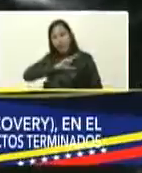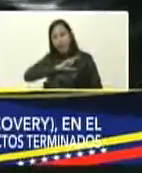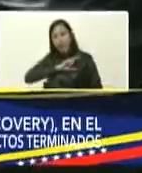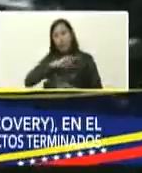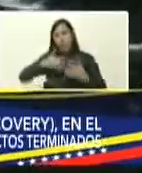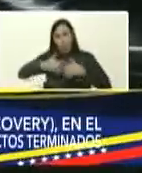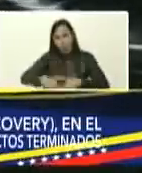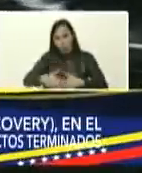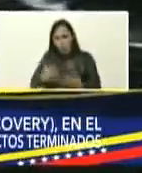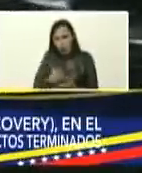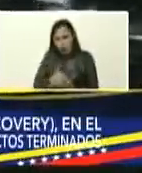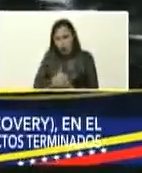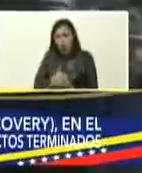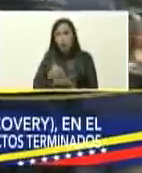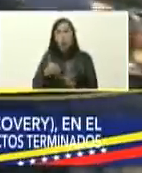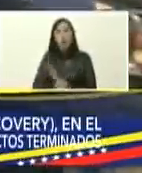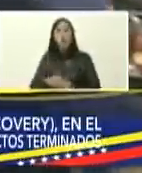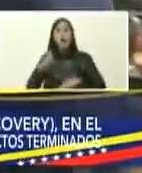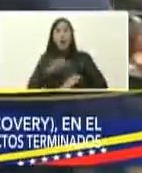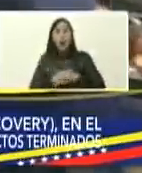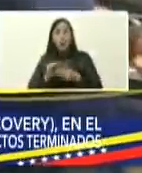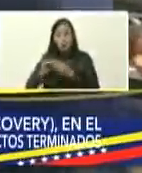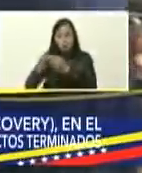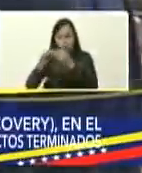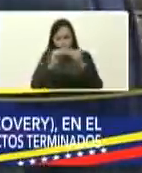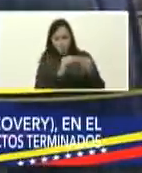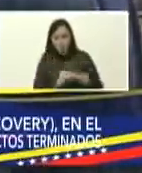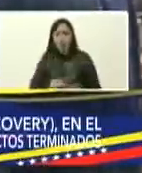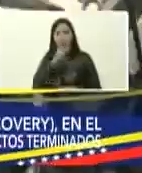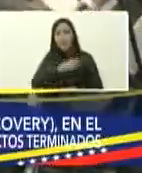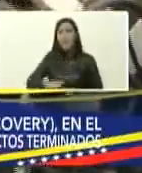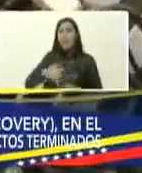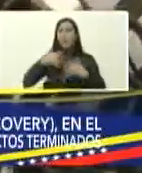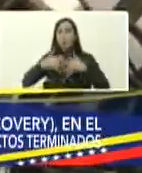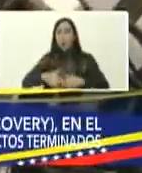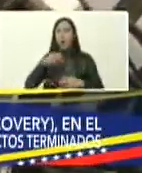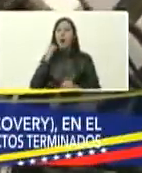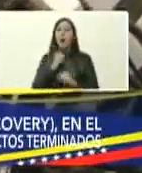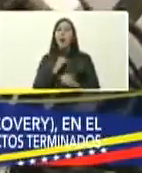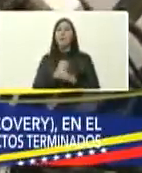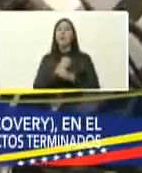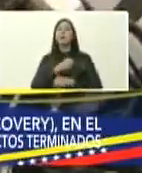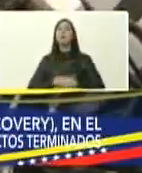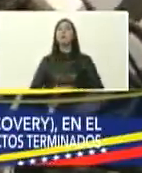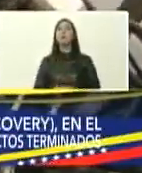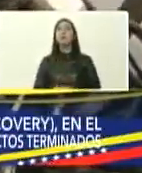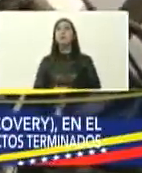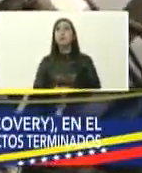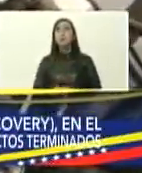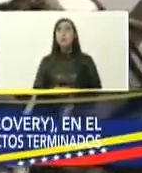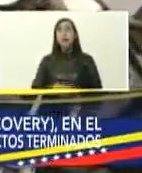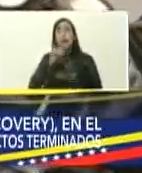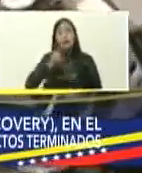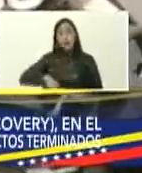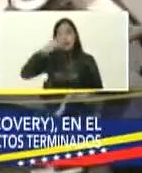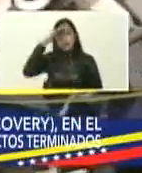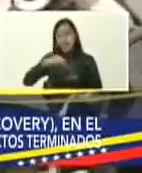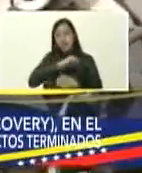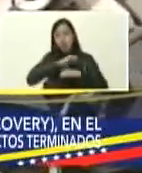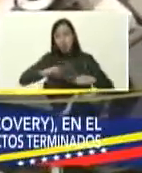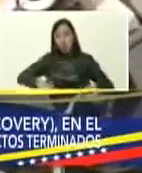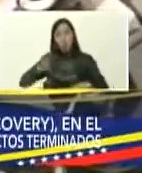Discovery. Hacemos calzado industrial, botas de seguridad en general, calzado para uso militar